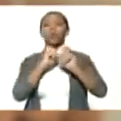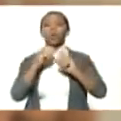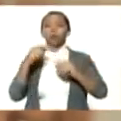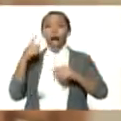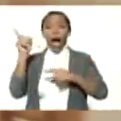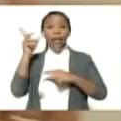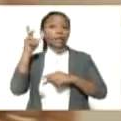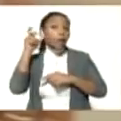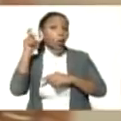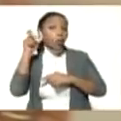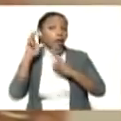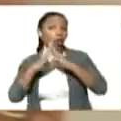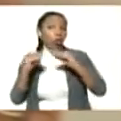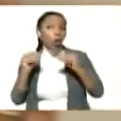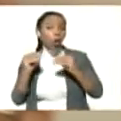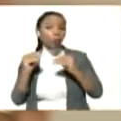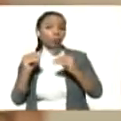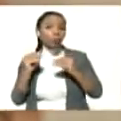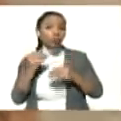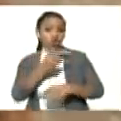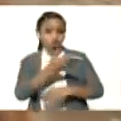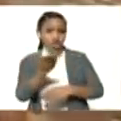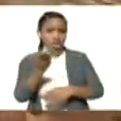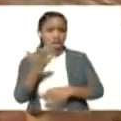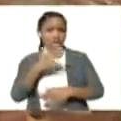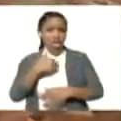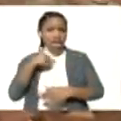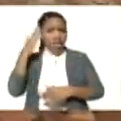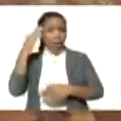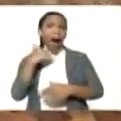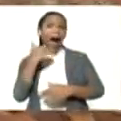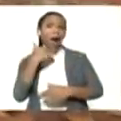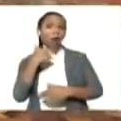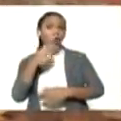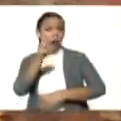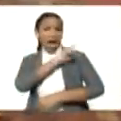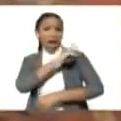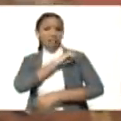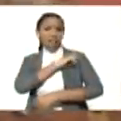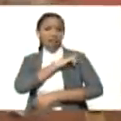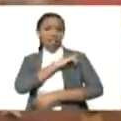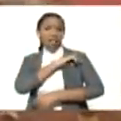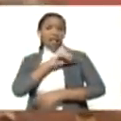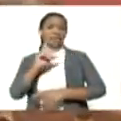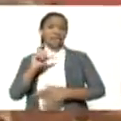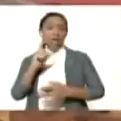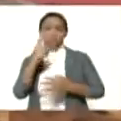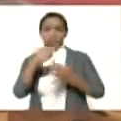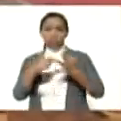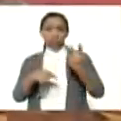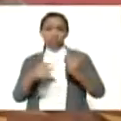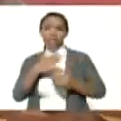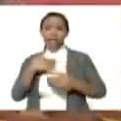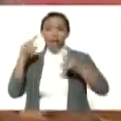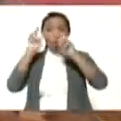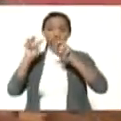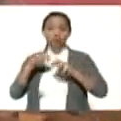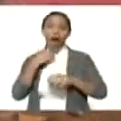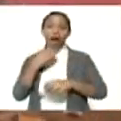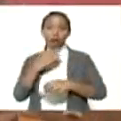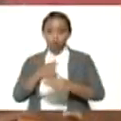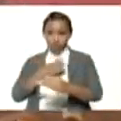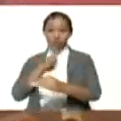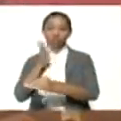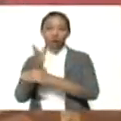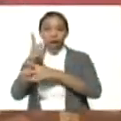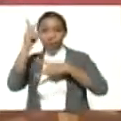todo. Si usted quiere saber algo, si usted es jefe del DGCIN o del SEBIN y quiere investigar algún caso, váyase a